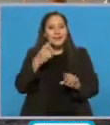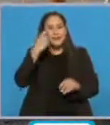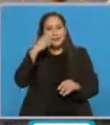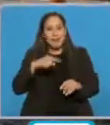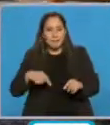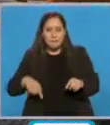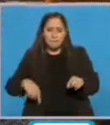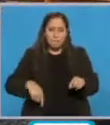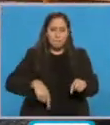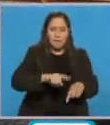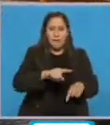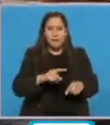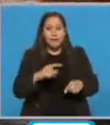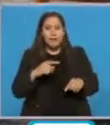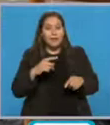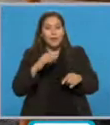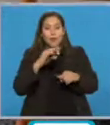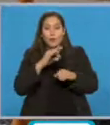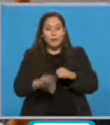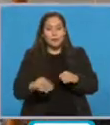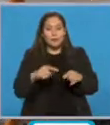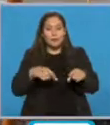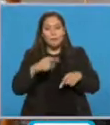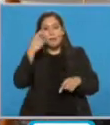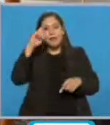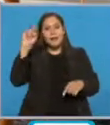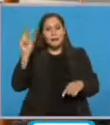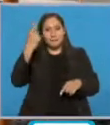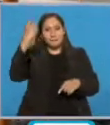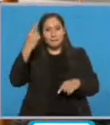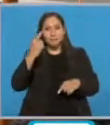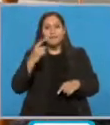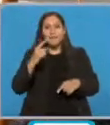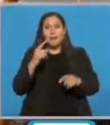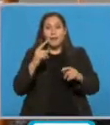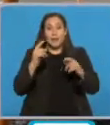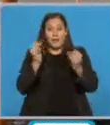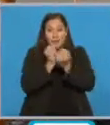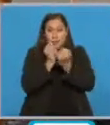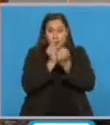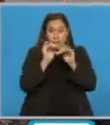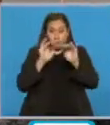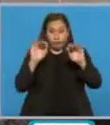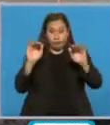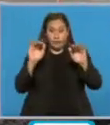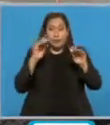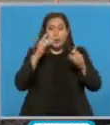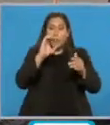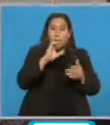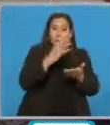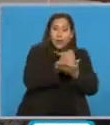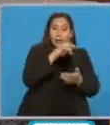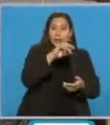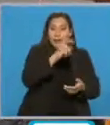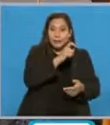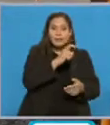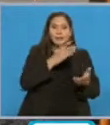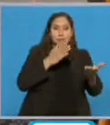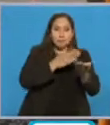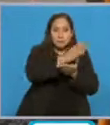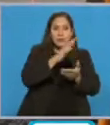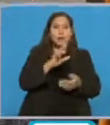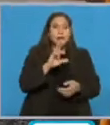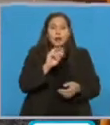pase, un partido final para el campeonato. Entonces, si empata o gana el Necaxa, pasa, y si